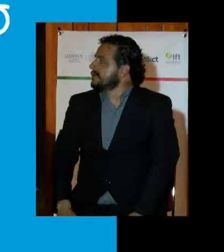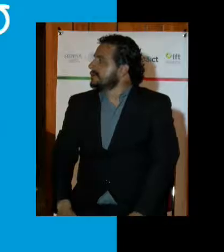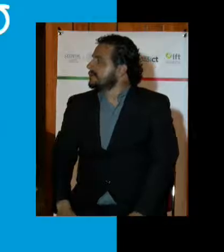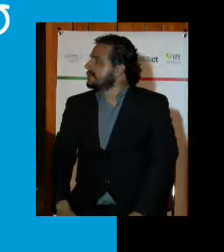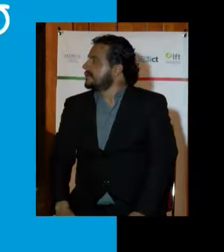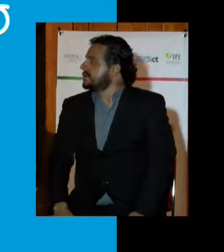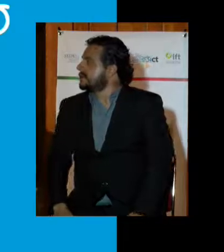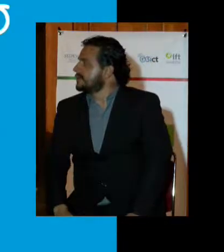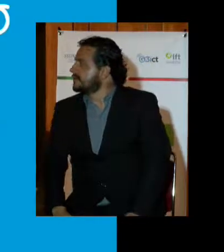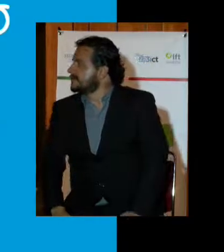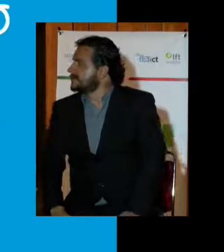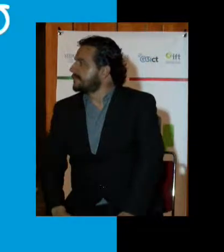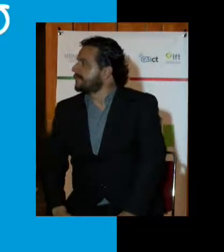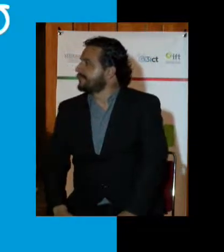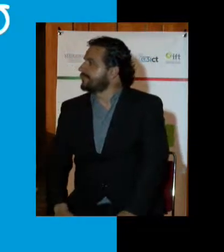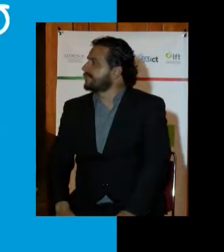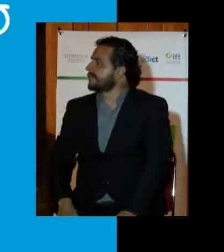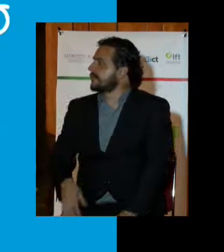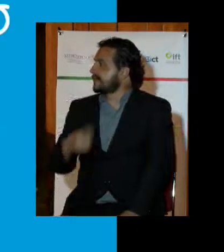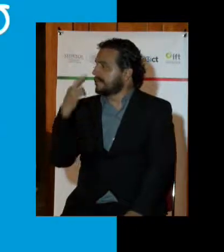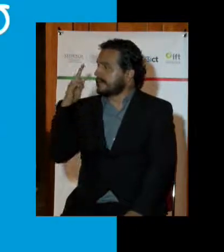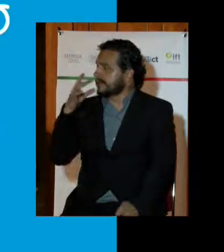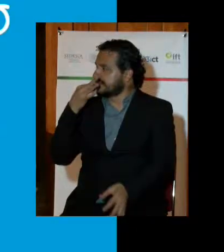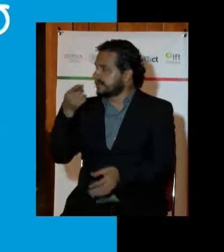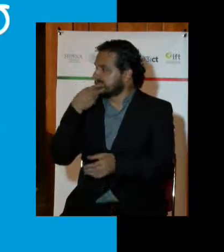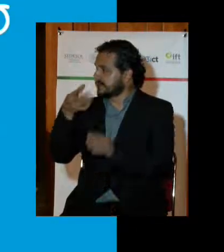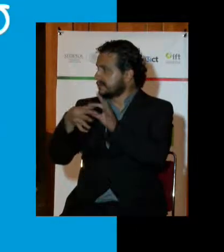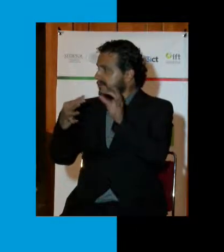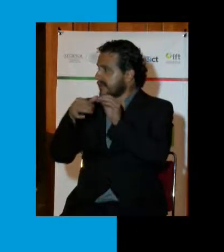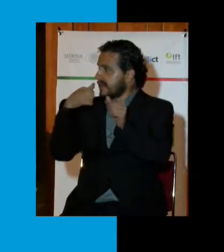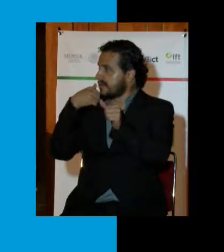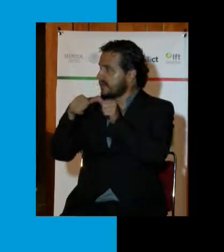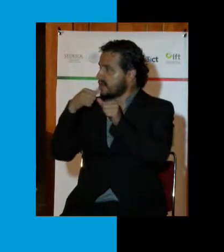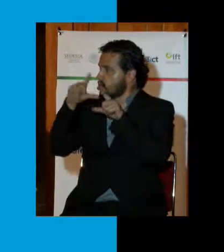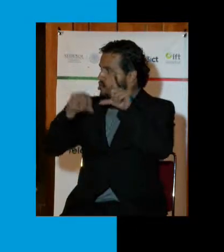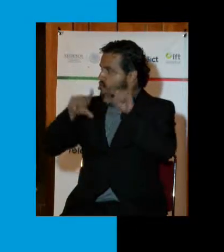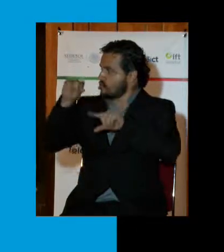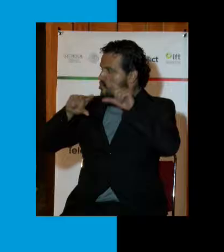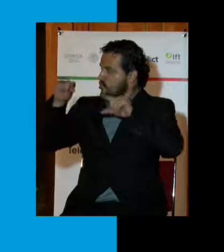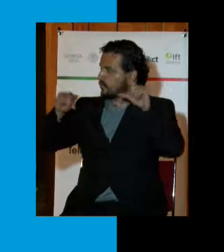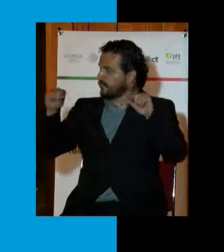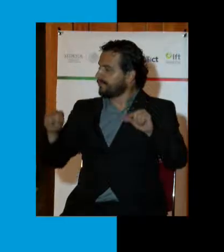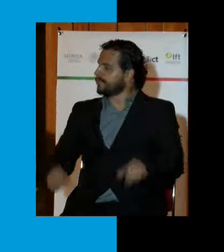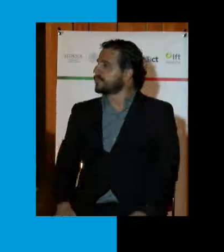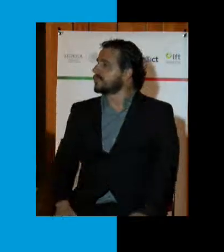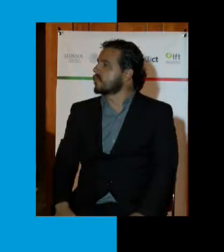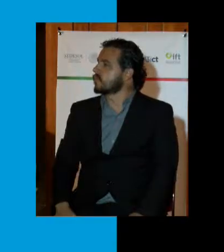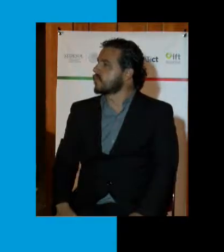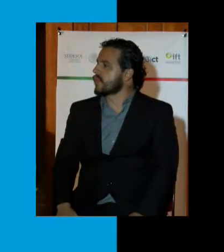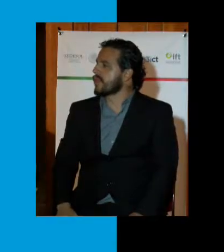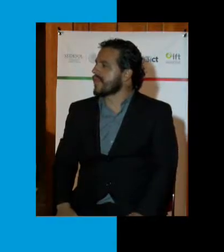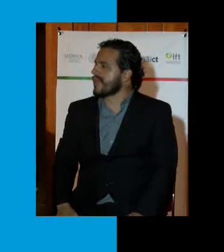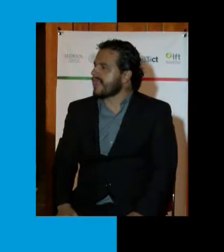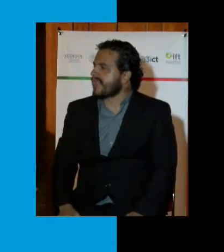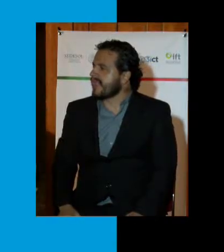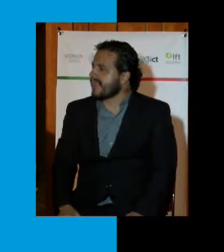Esta tipografía, ahora sí podemos a la siguiente, la hizo esta mujer.